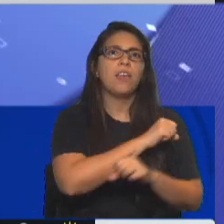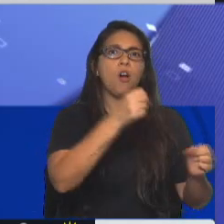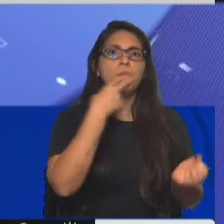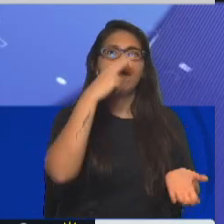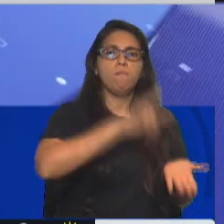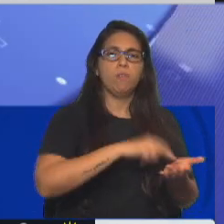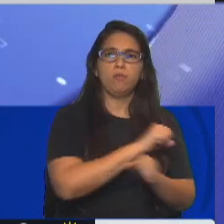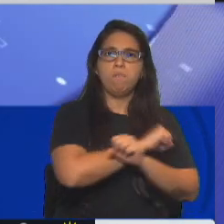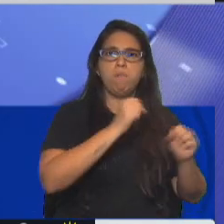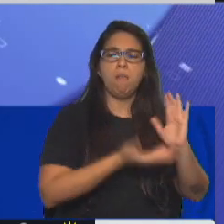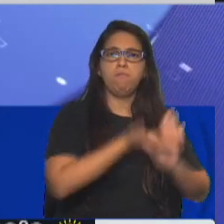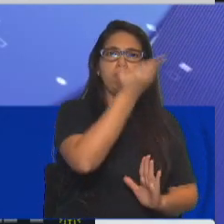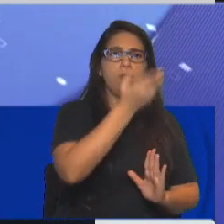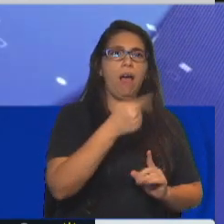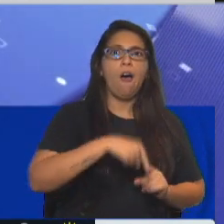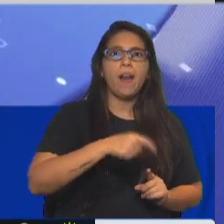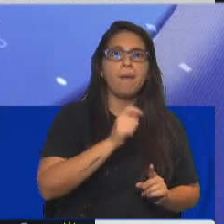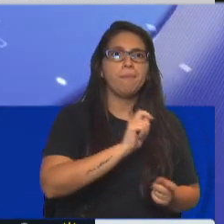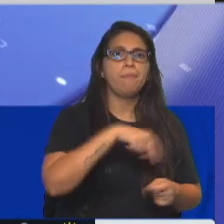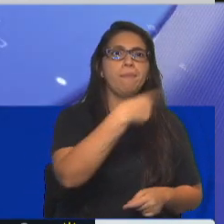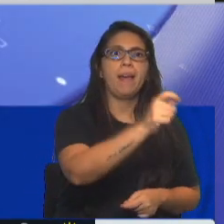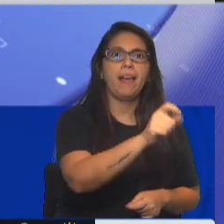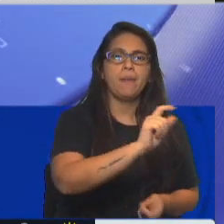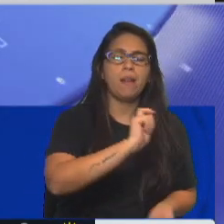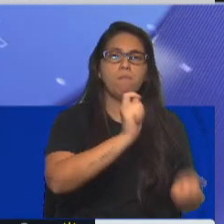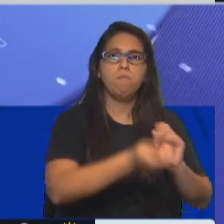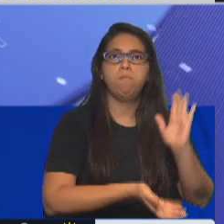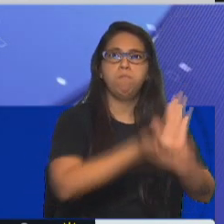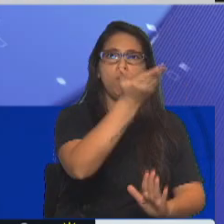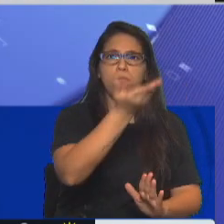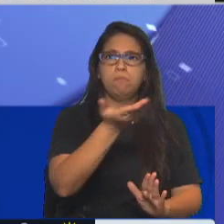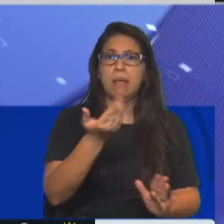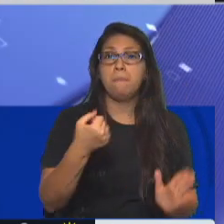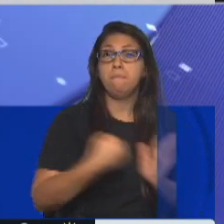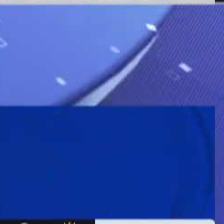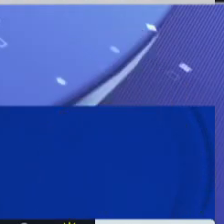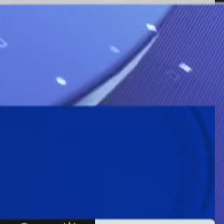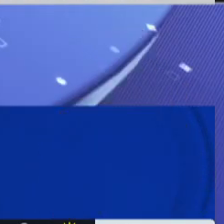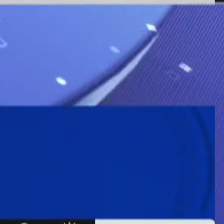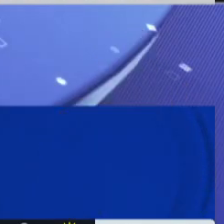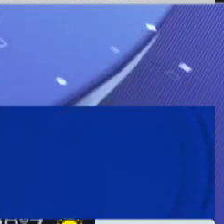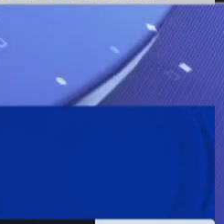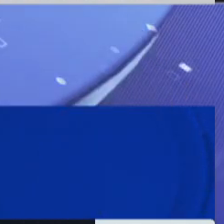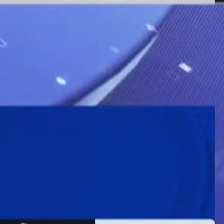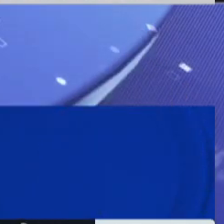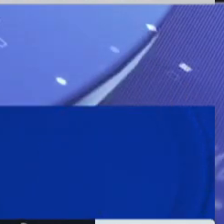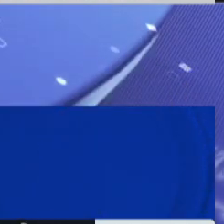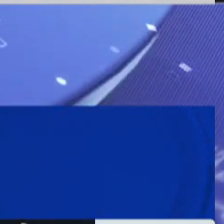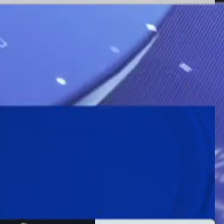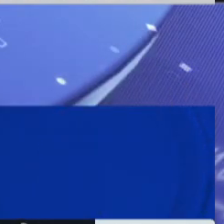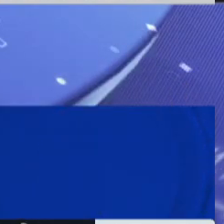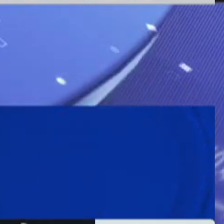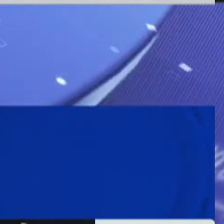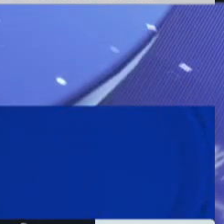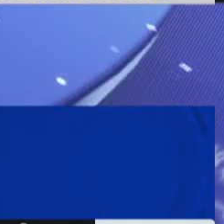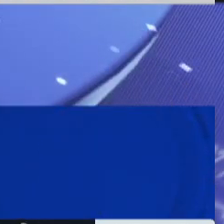un mes para el otro? Es mínima. Quizás en un largo plazo, si no se logra negociar para disminuir esas